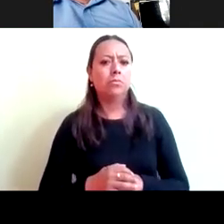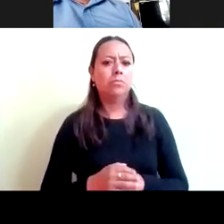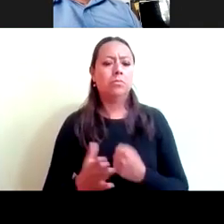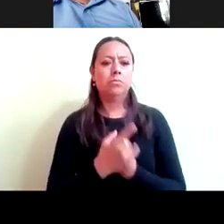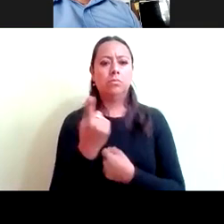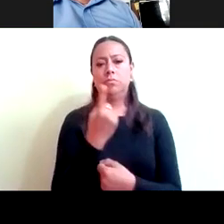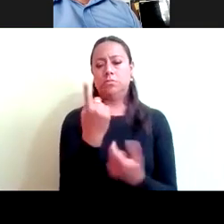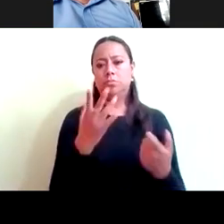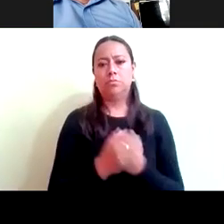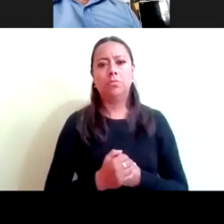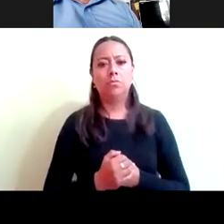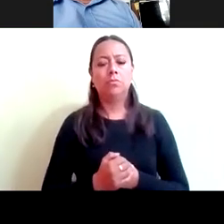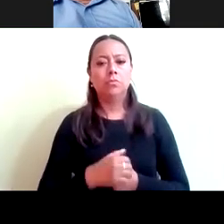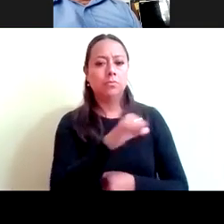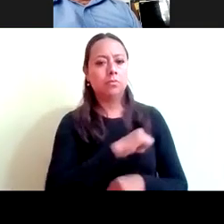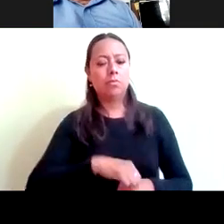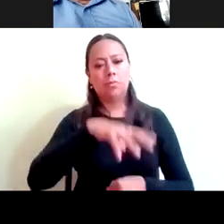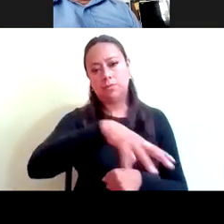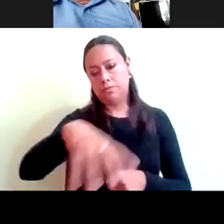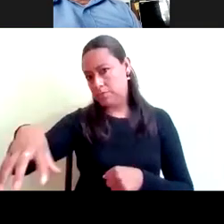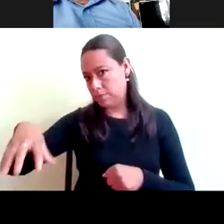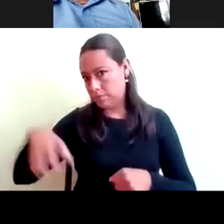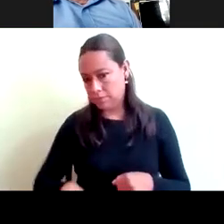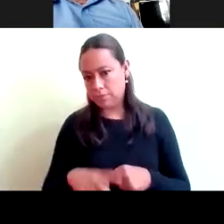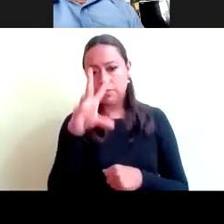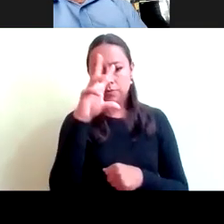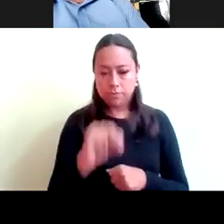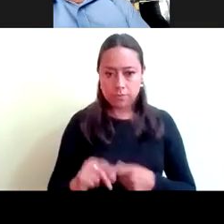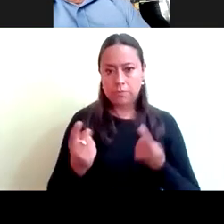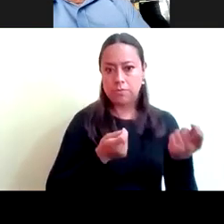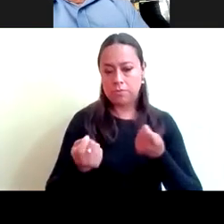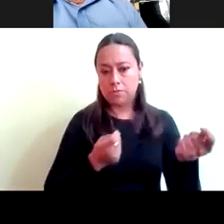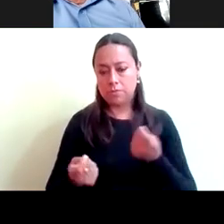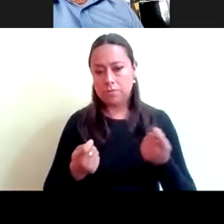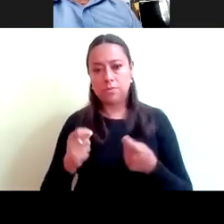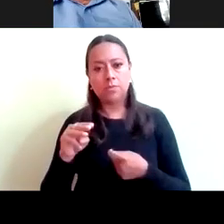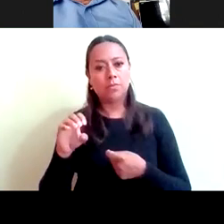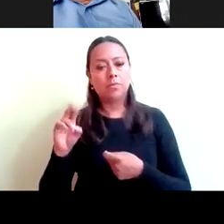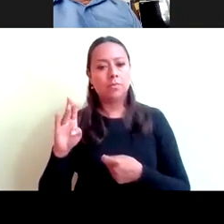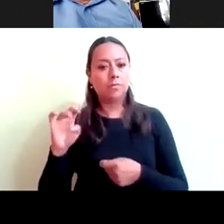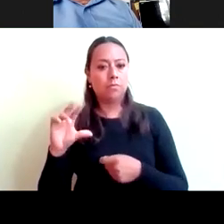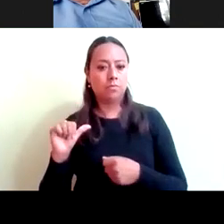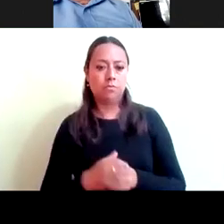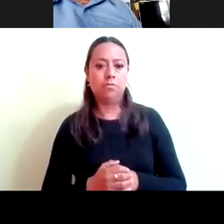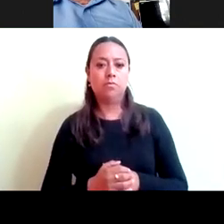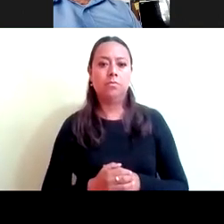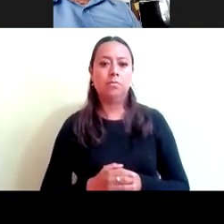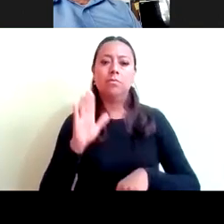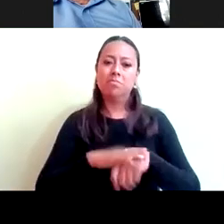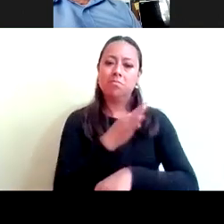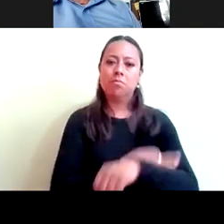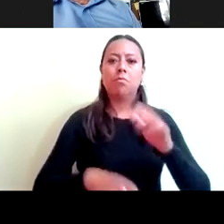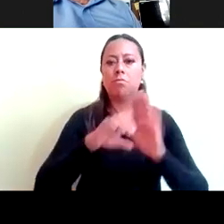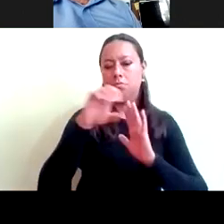en términos generales, excepción hecha de Miguel Hidalgo y Azcapotzalco, las que van más retrasadas con asambleas?